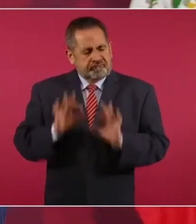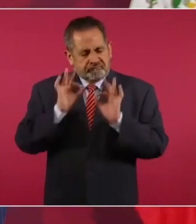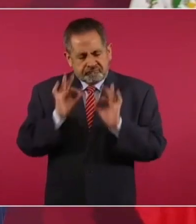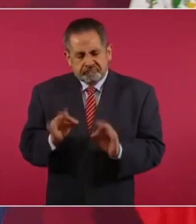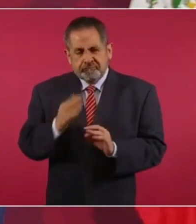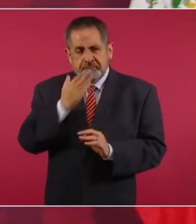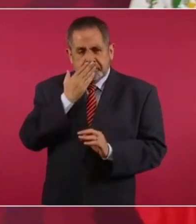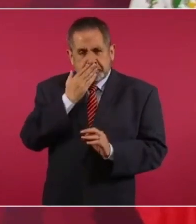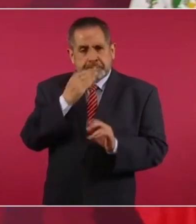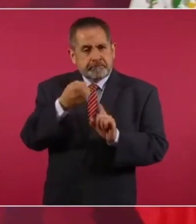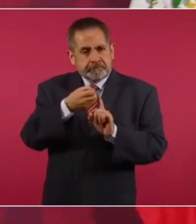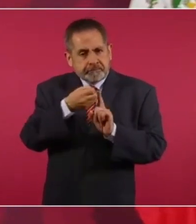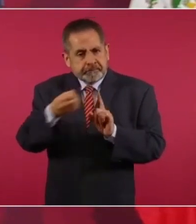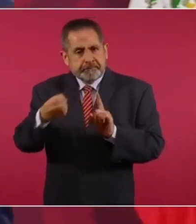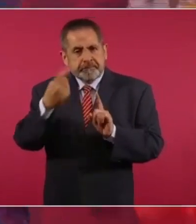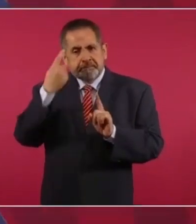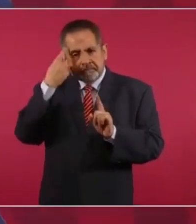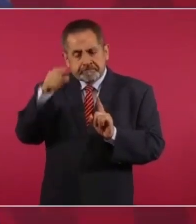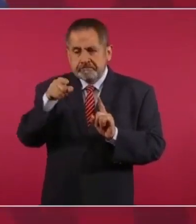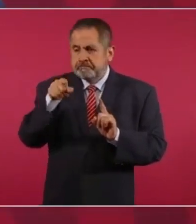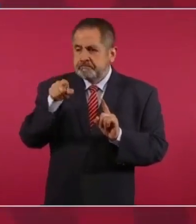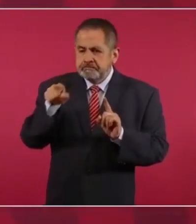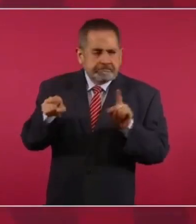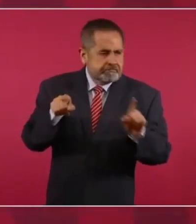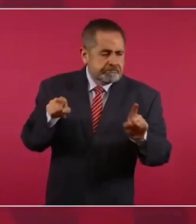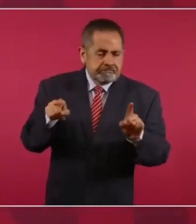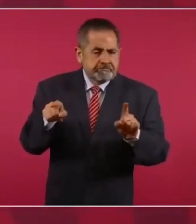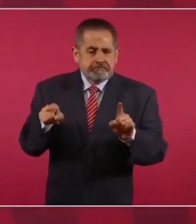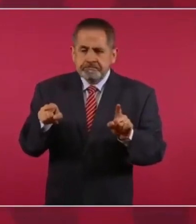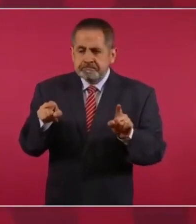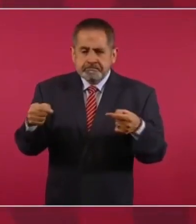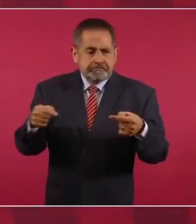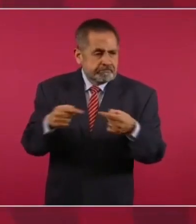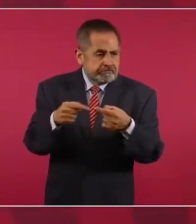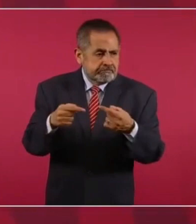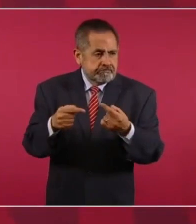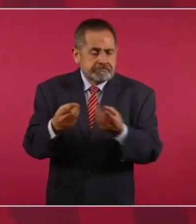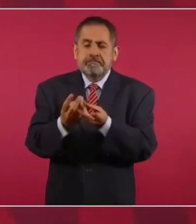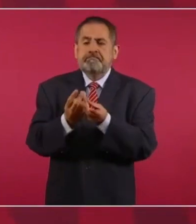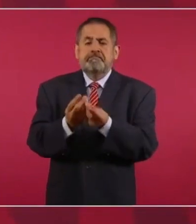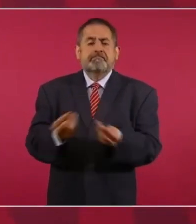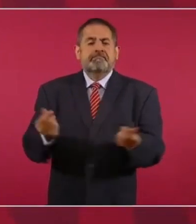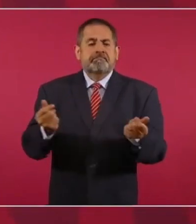conveniente de resolver